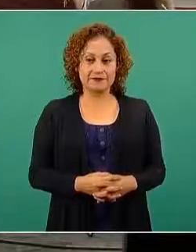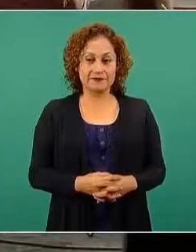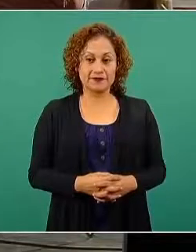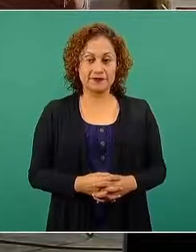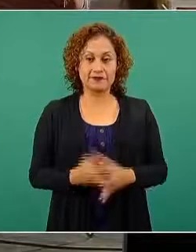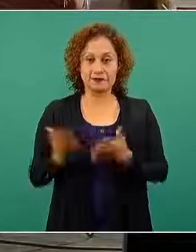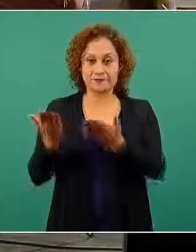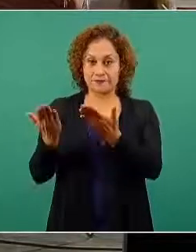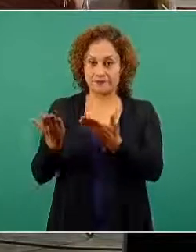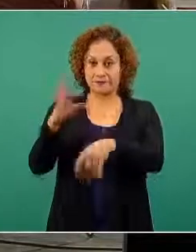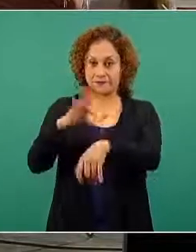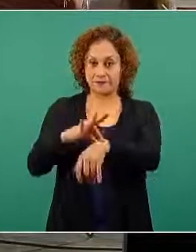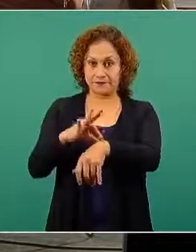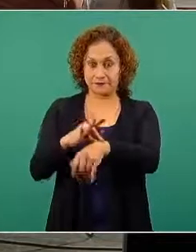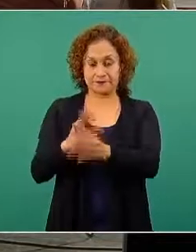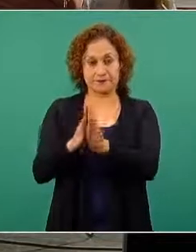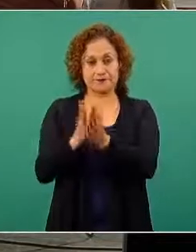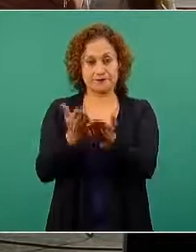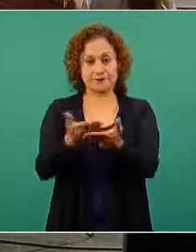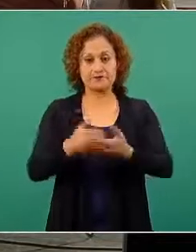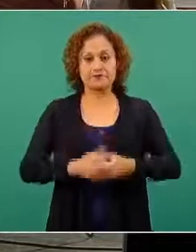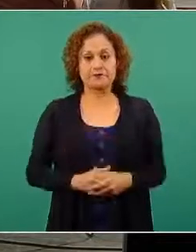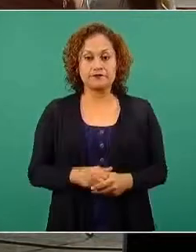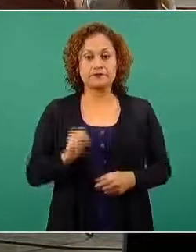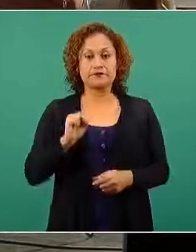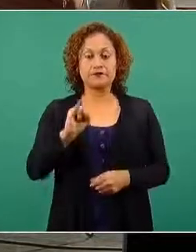Adelante, doctor, por favor. Gracias.